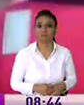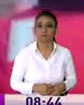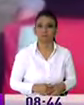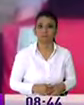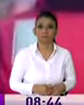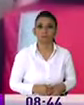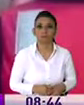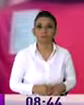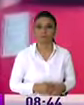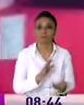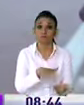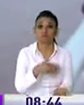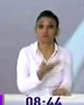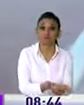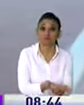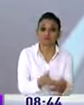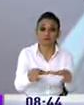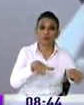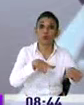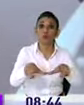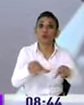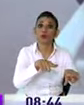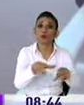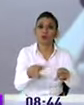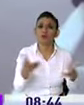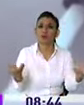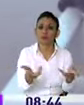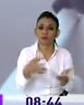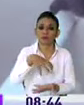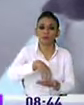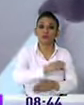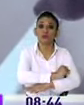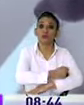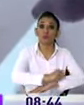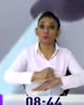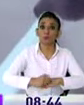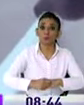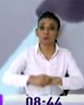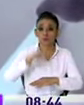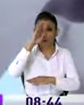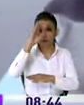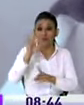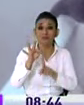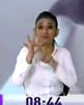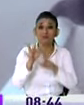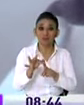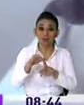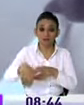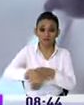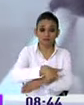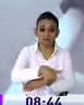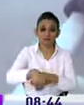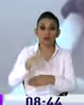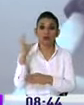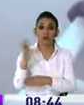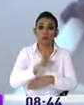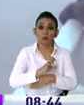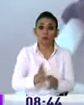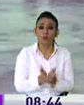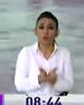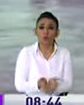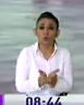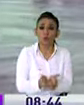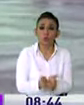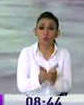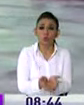Para llegar hasta el sector conocido como la Quebrada de Lajín, en la provincia de Sucumbíos, en el límite fronterizo entre Ecuador y Colombia, navegaron por el río San